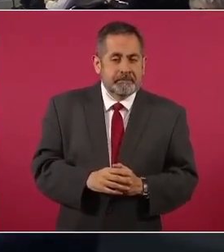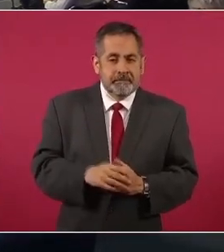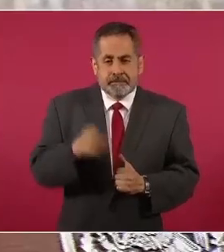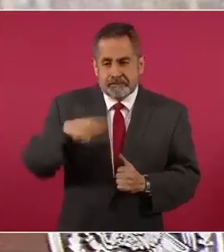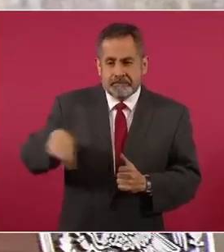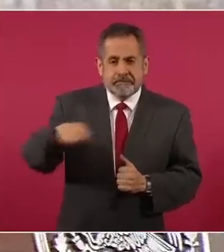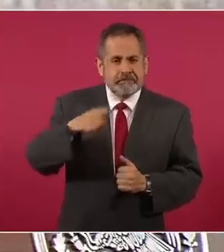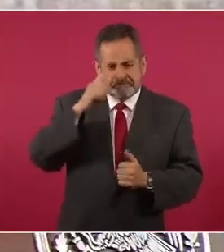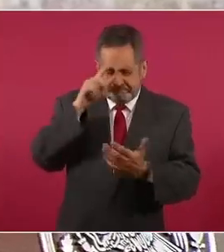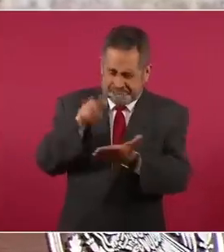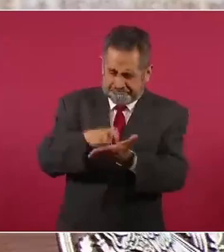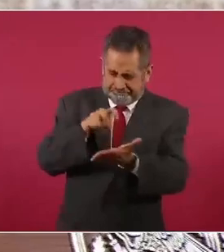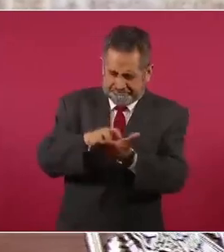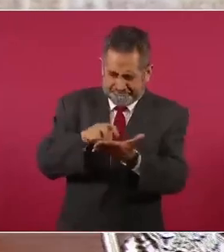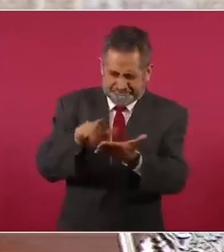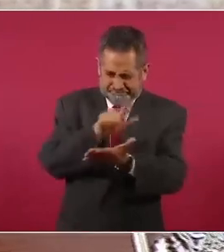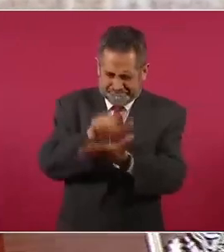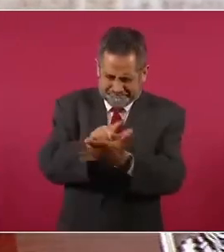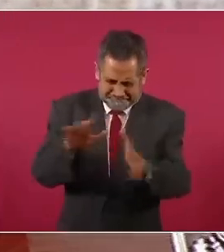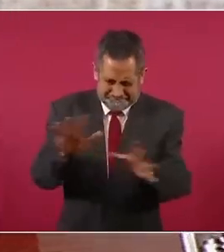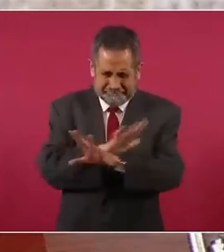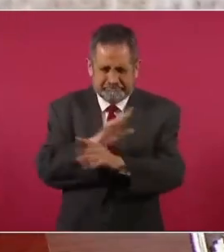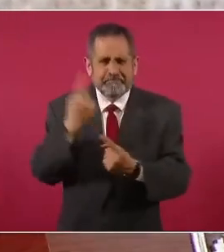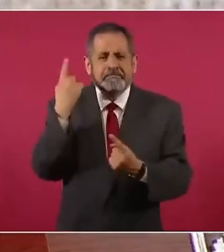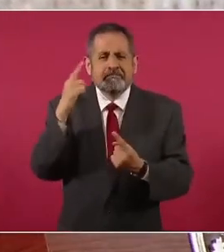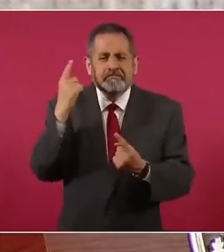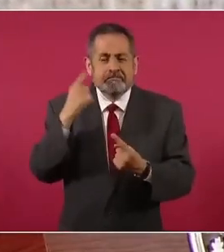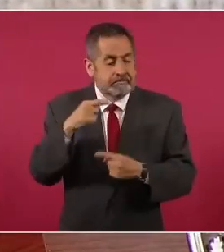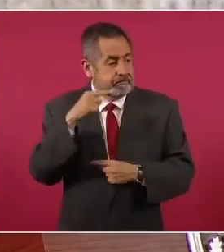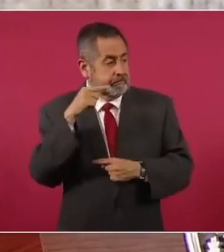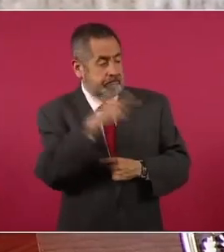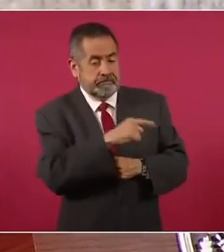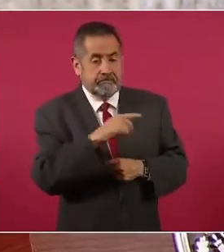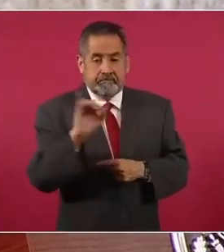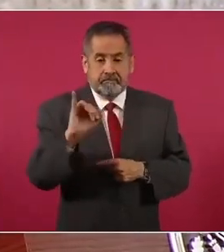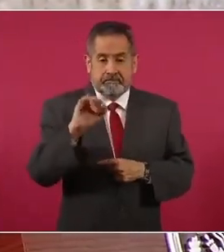un INE y un tribunal